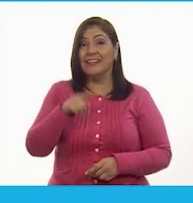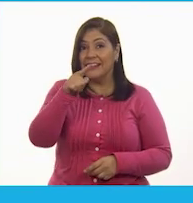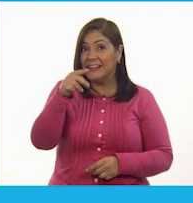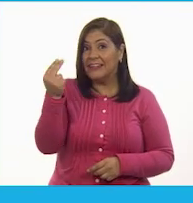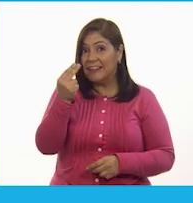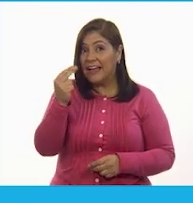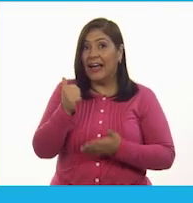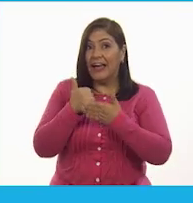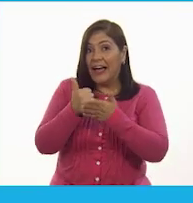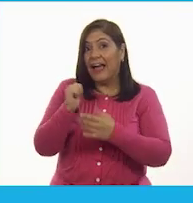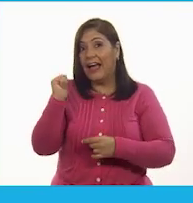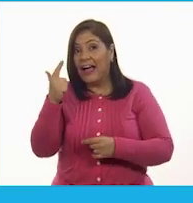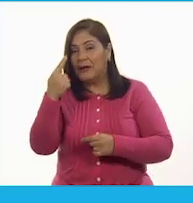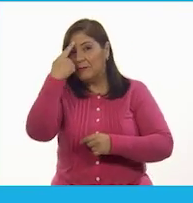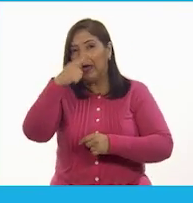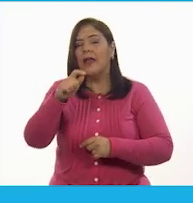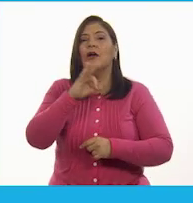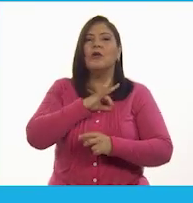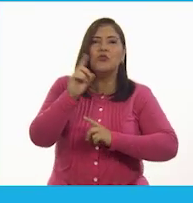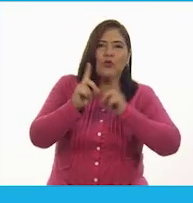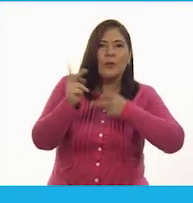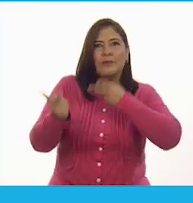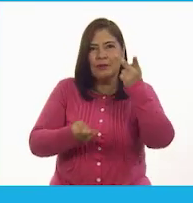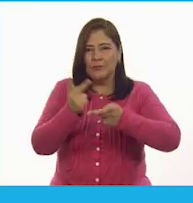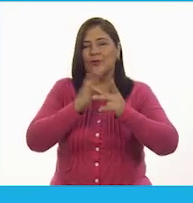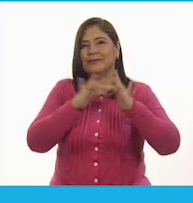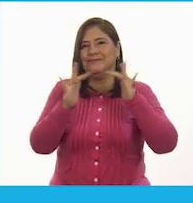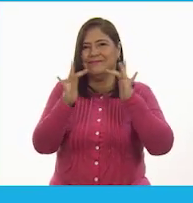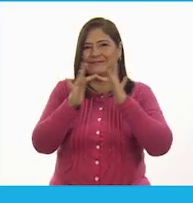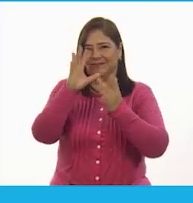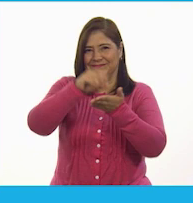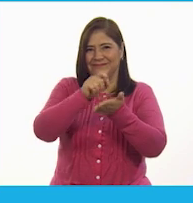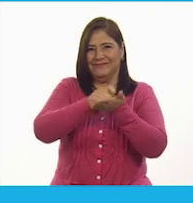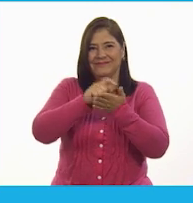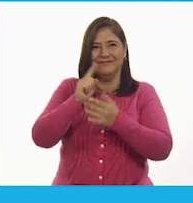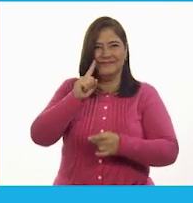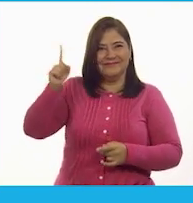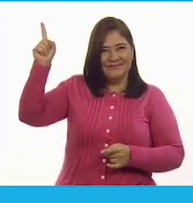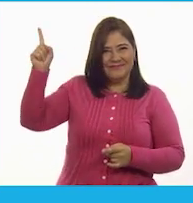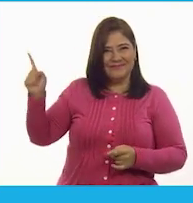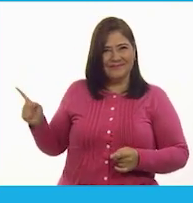Si no tienes el libro de texto o necesitas ayuda para resolver tus dudas, contáctanos.